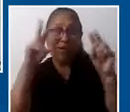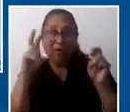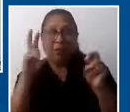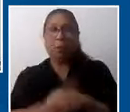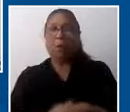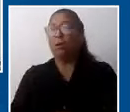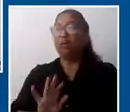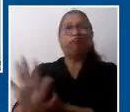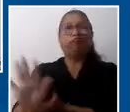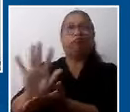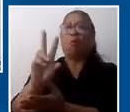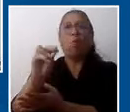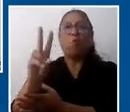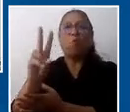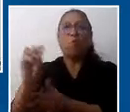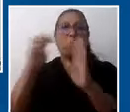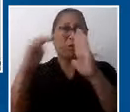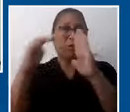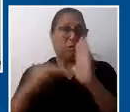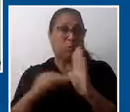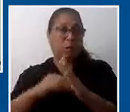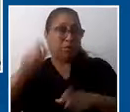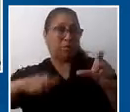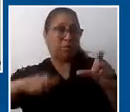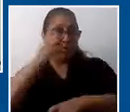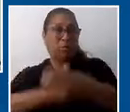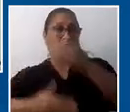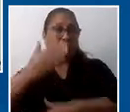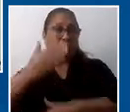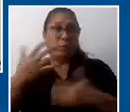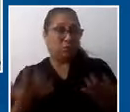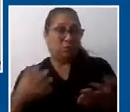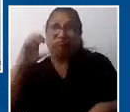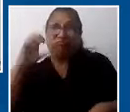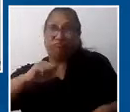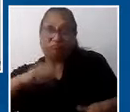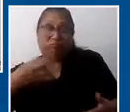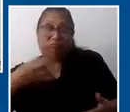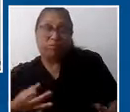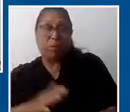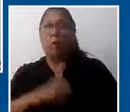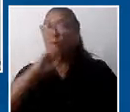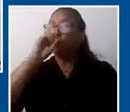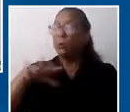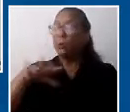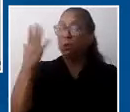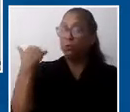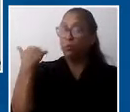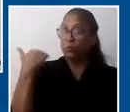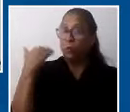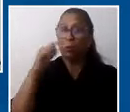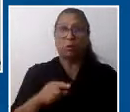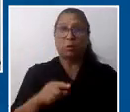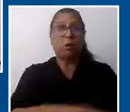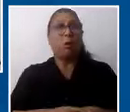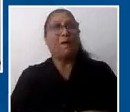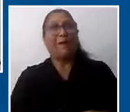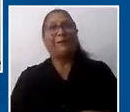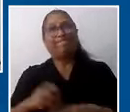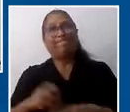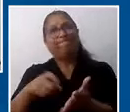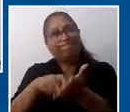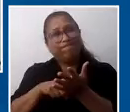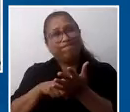de matrículas para personas con discapacidad, ¿no? Así es. Como lo comentábamos hace un momento, hay